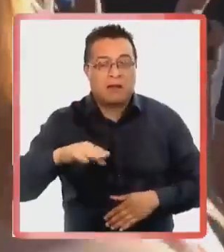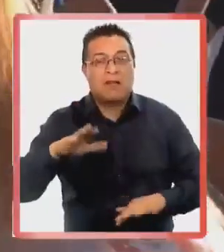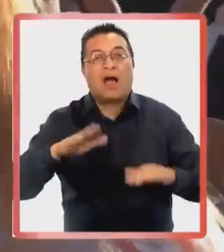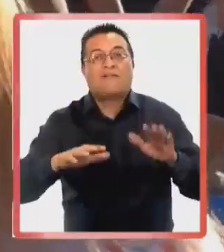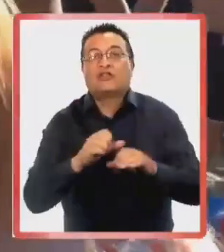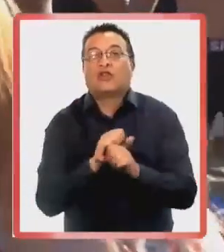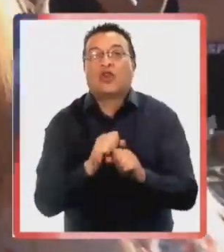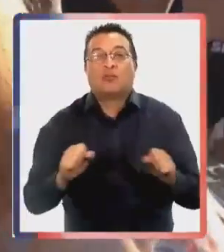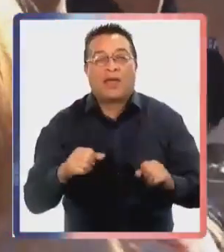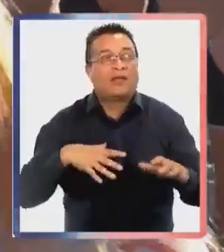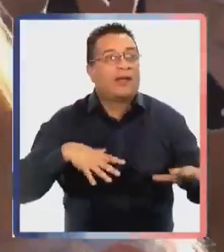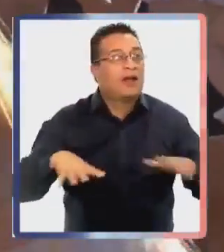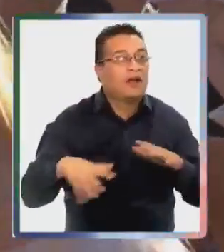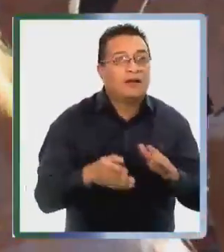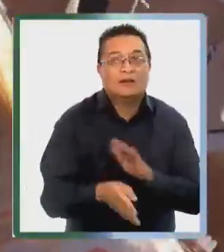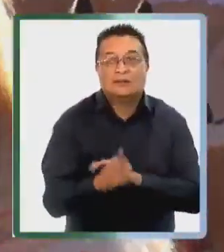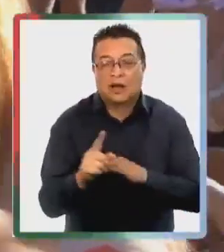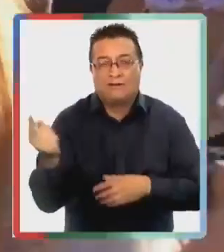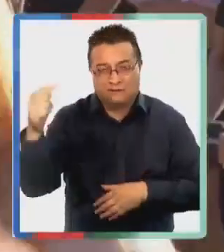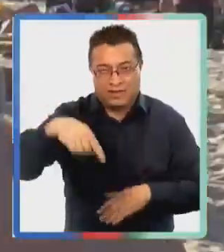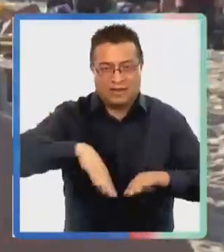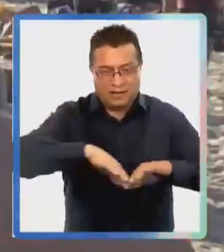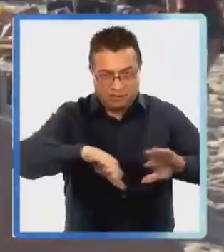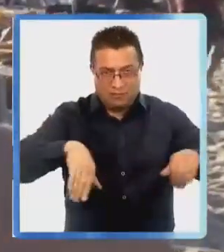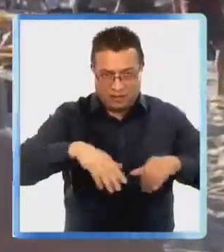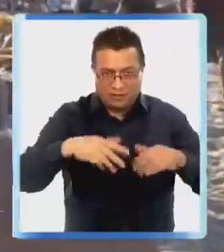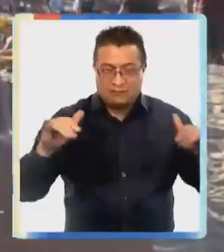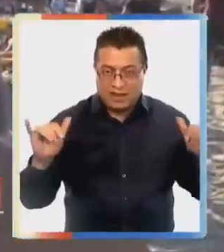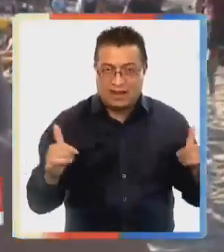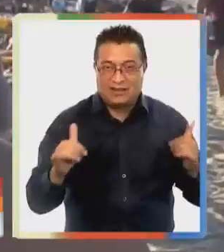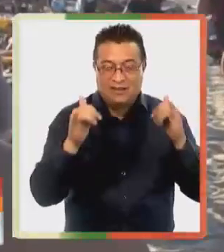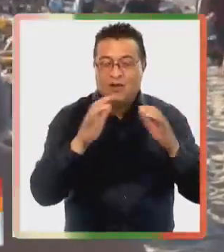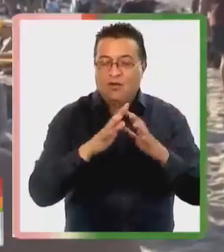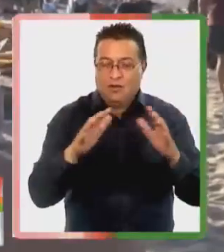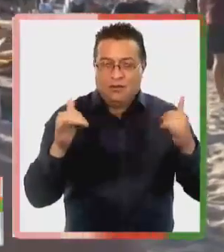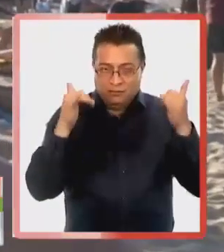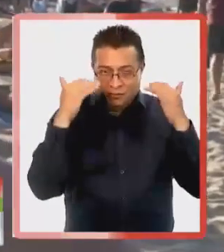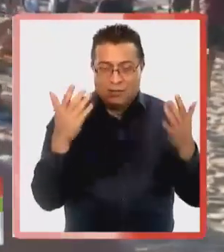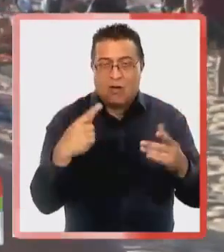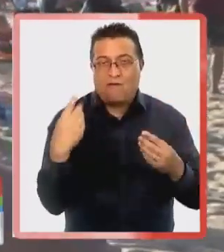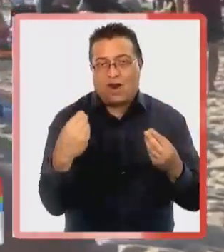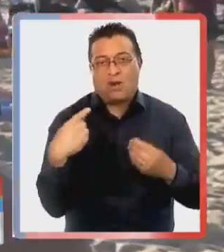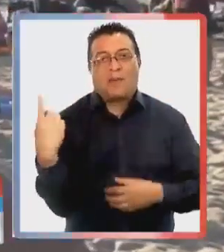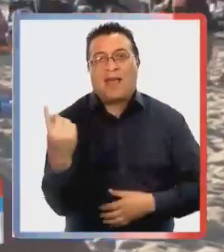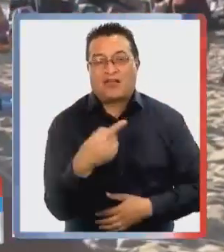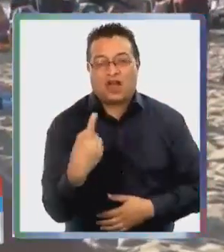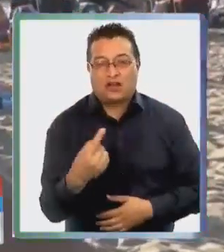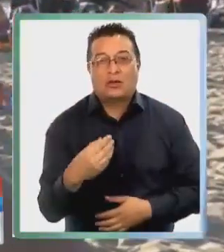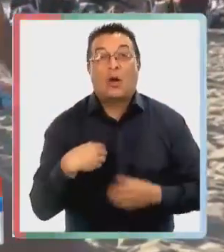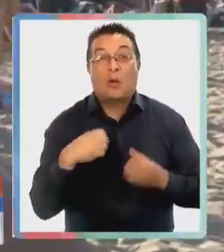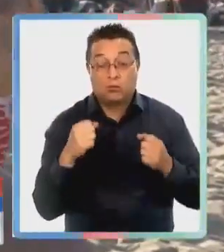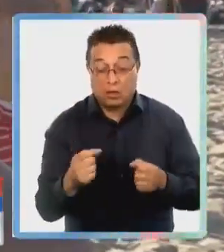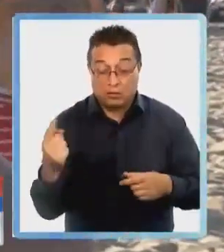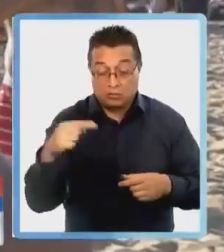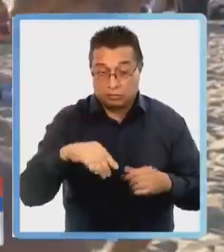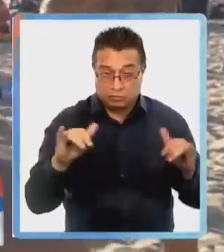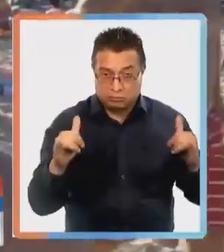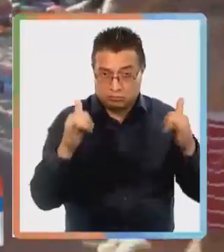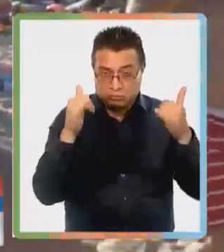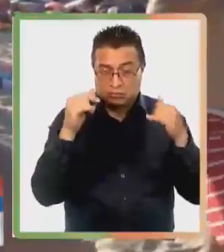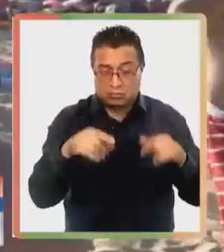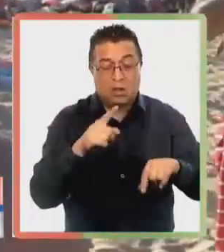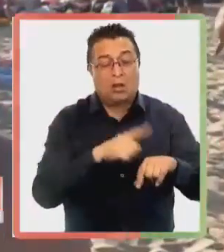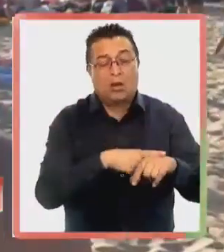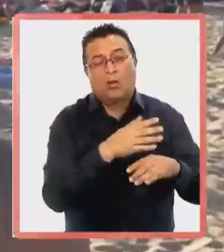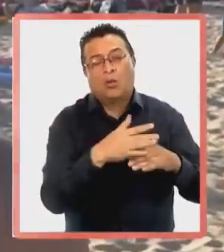a hacer estas actividades, súper entretenido y bueno para todos. Podemos pasar un momento agradable después de tantas cosas malas que pasan en el país. Esto hace